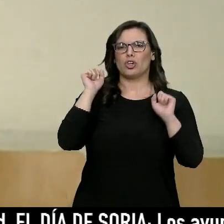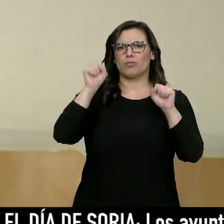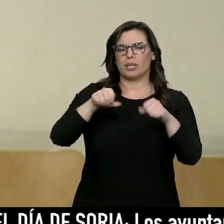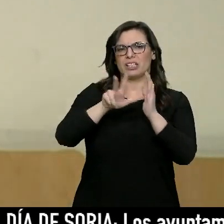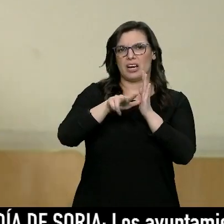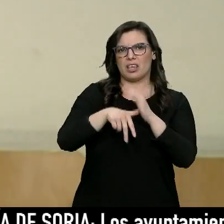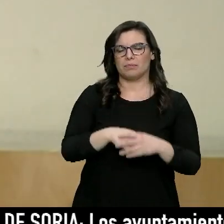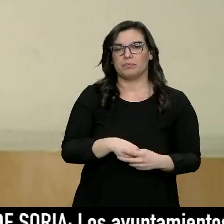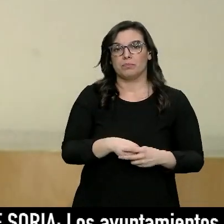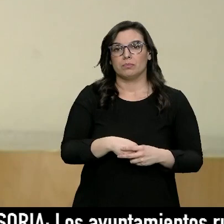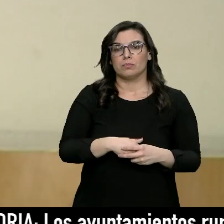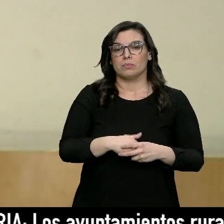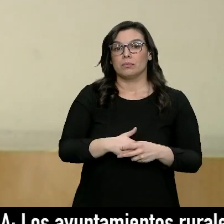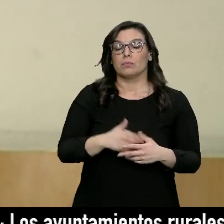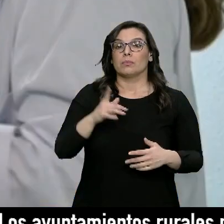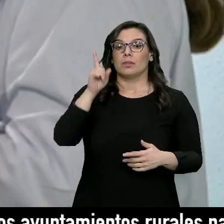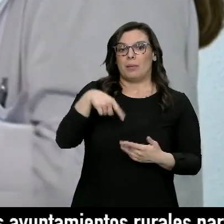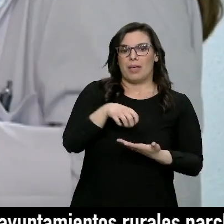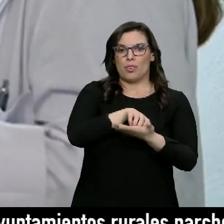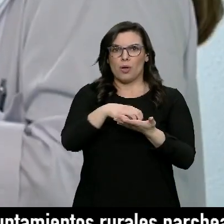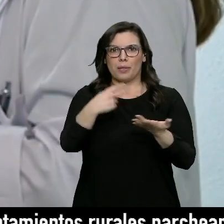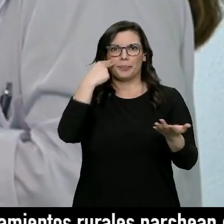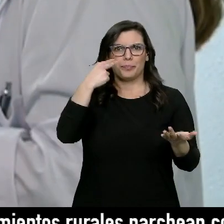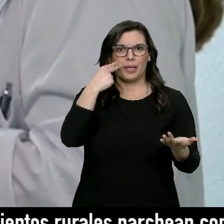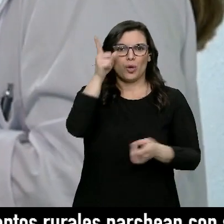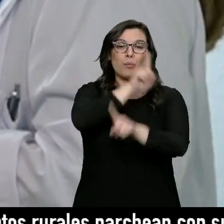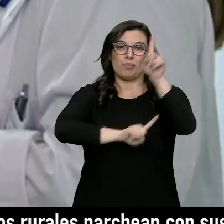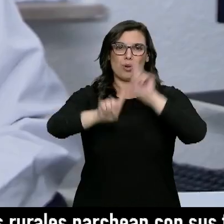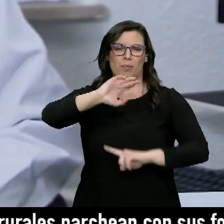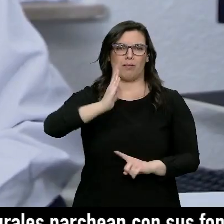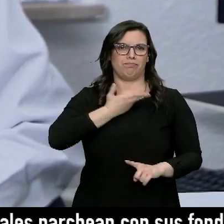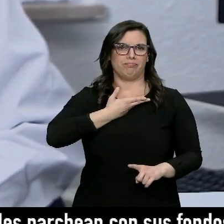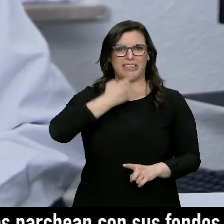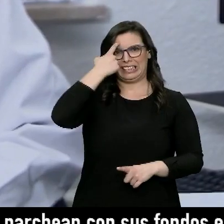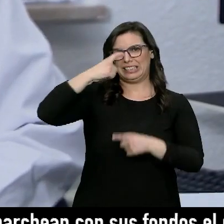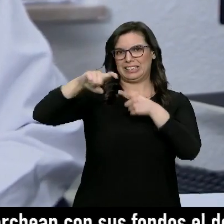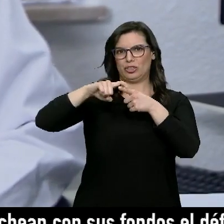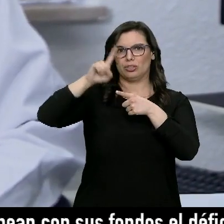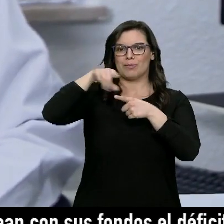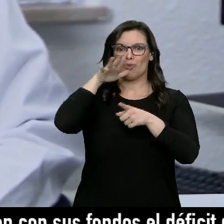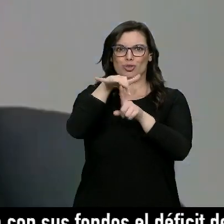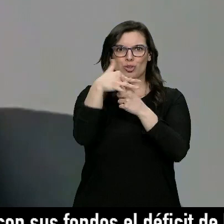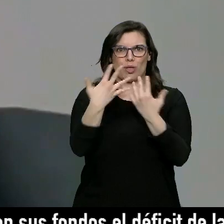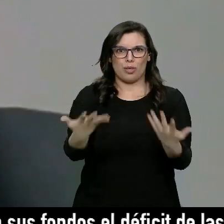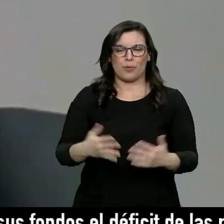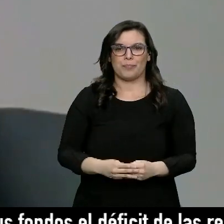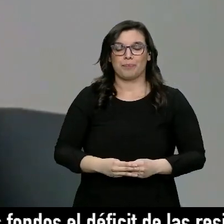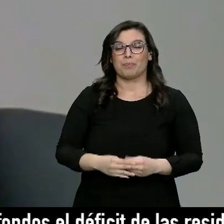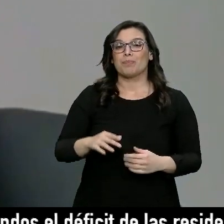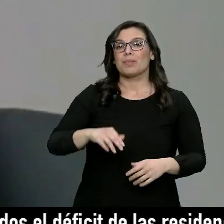diagnóstico. A esto hay que sumarle la incertidumbre, el miedo o los problemas psicológicos derivados de esta situación. Más